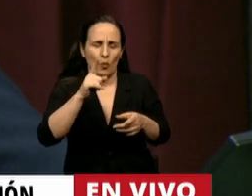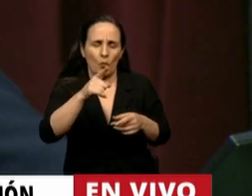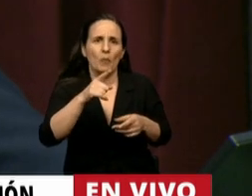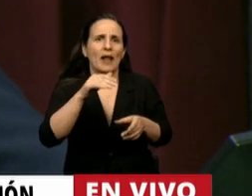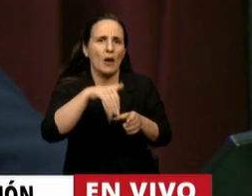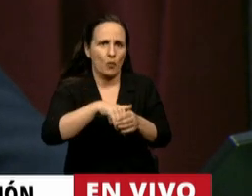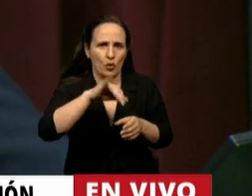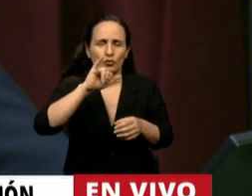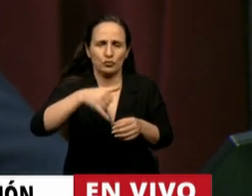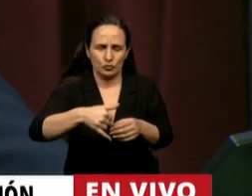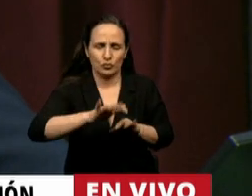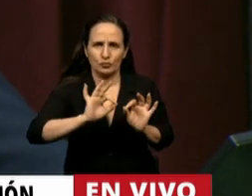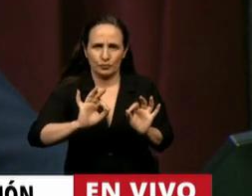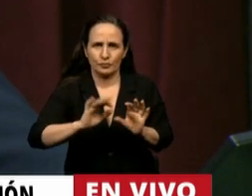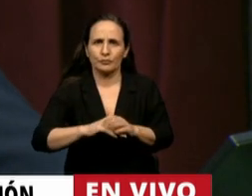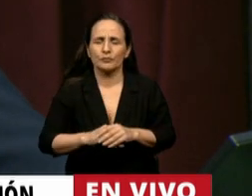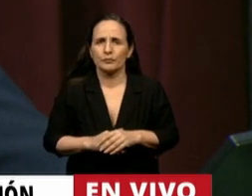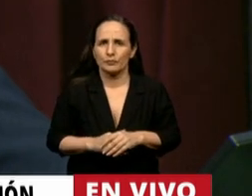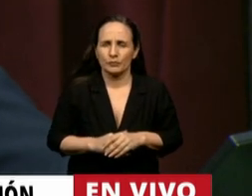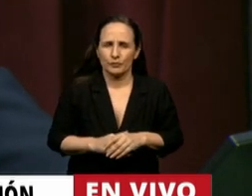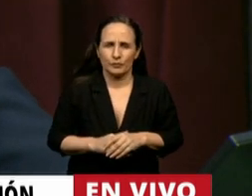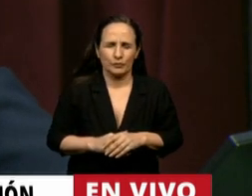sentido de su voto afirmativo